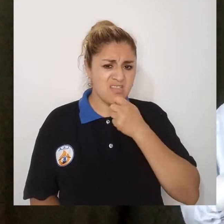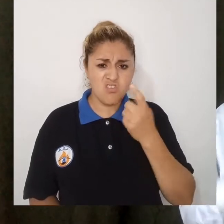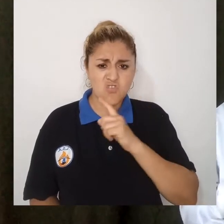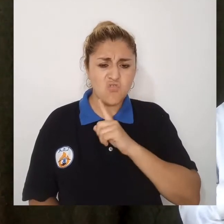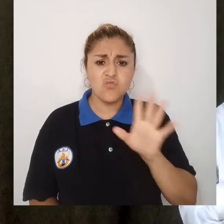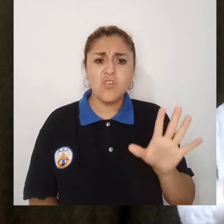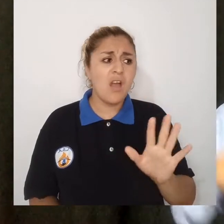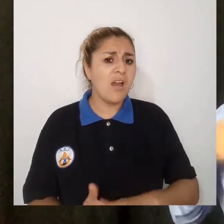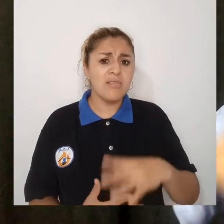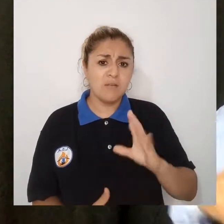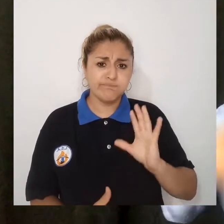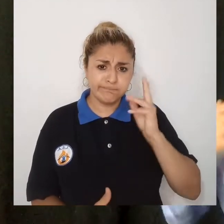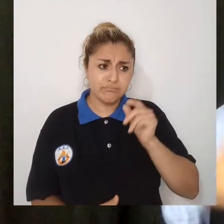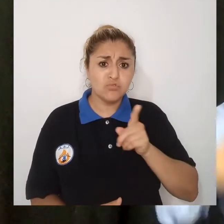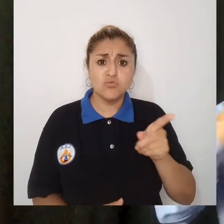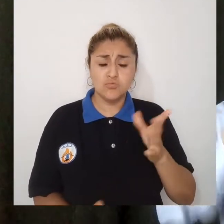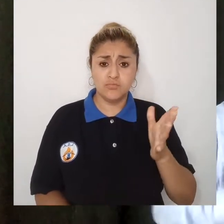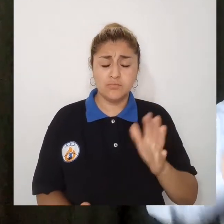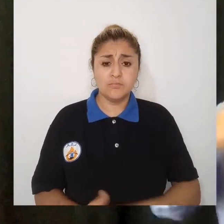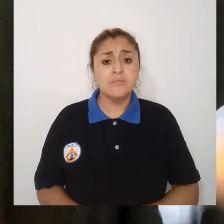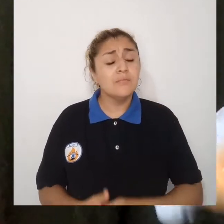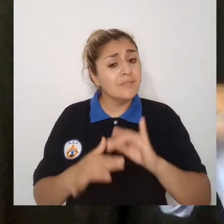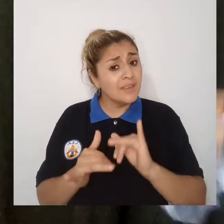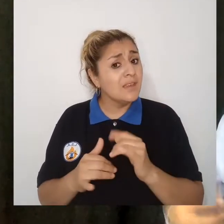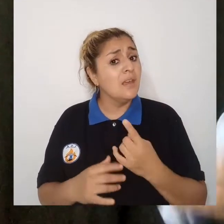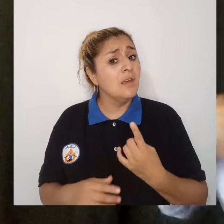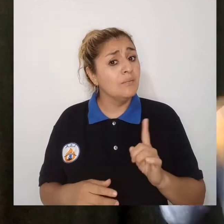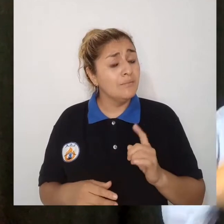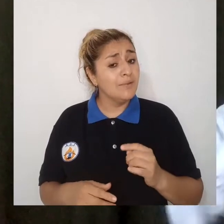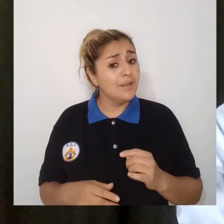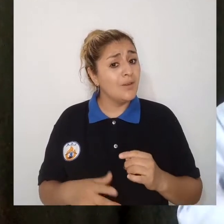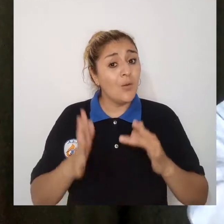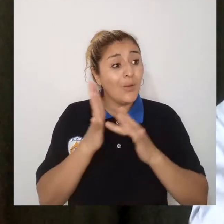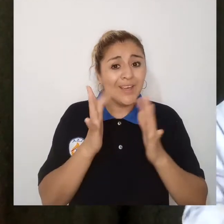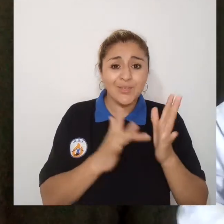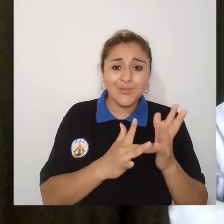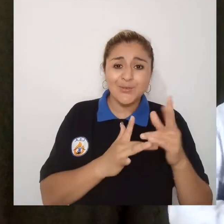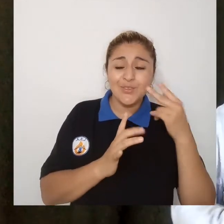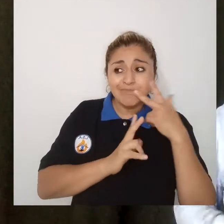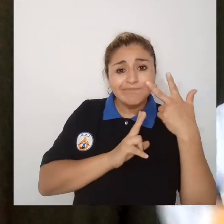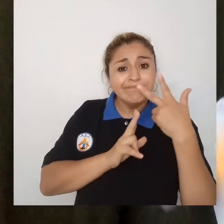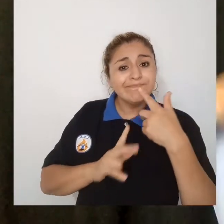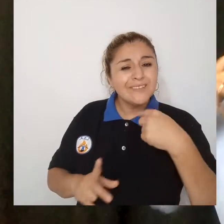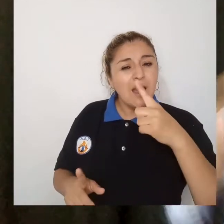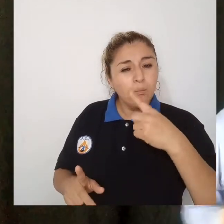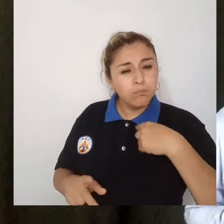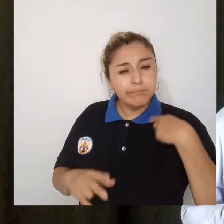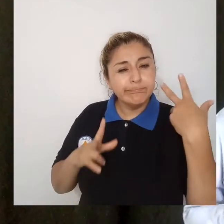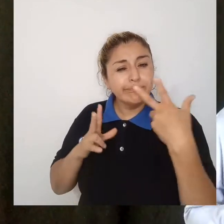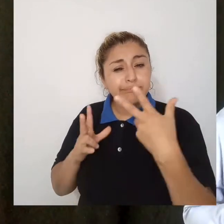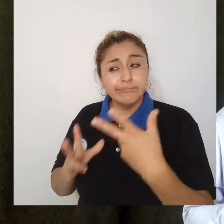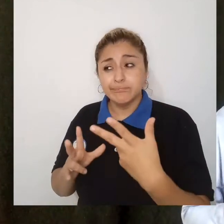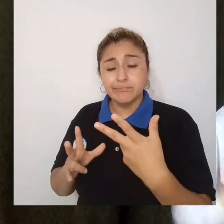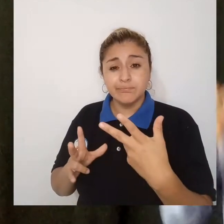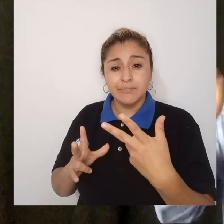dejaba sentados que cada situación y cada momento amerita una manera de actuar de adecuarse